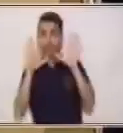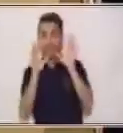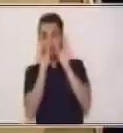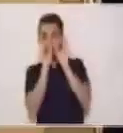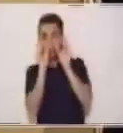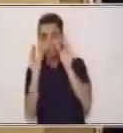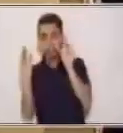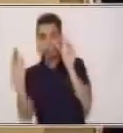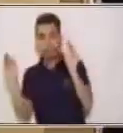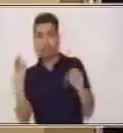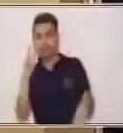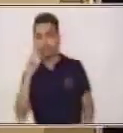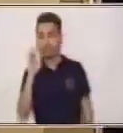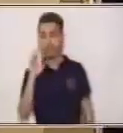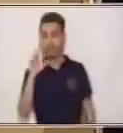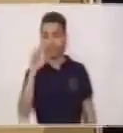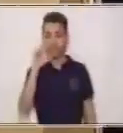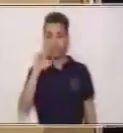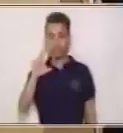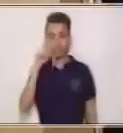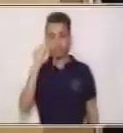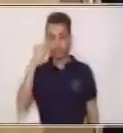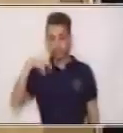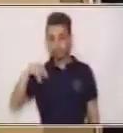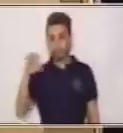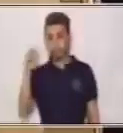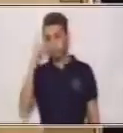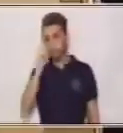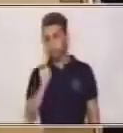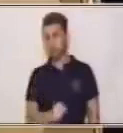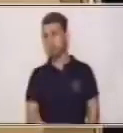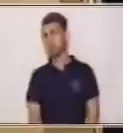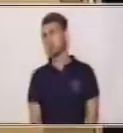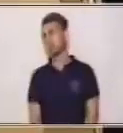décimos. 10 décimos.